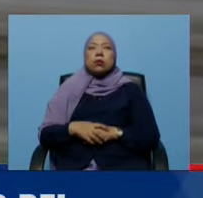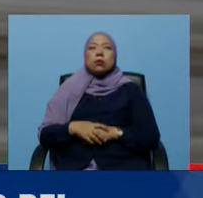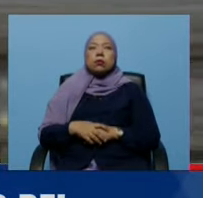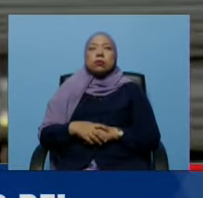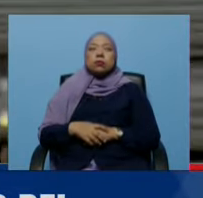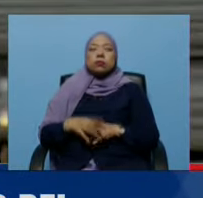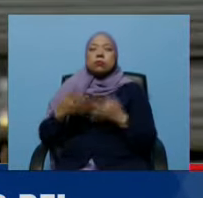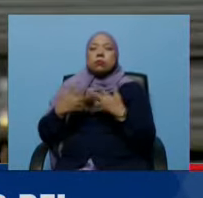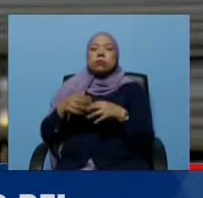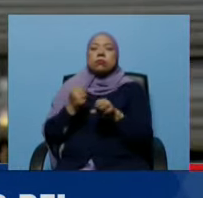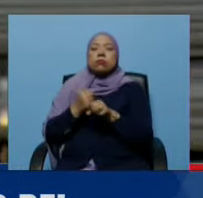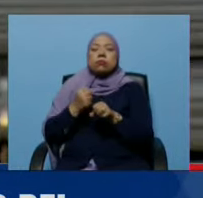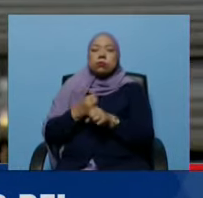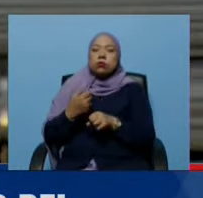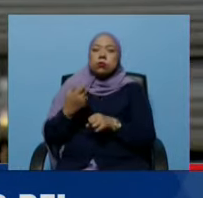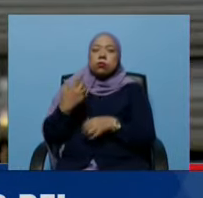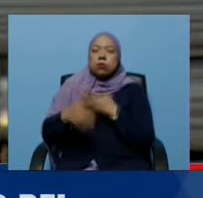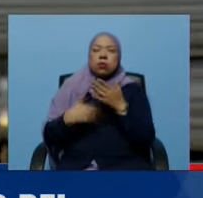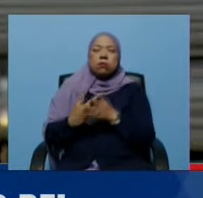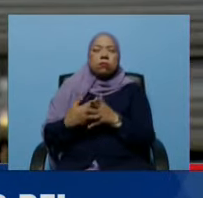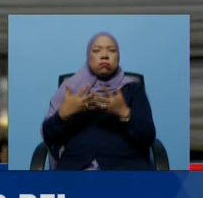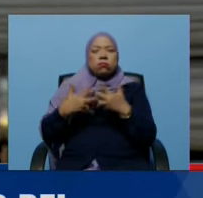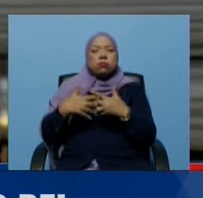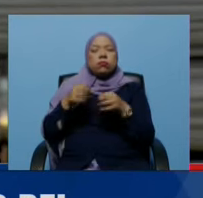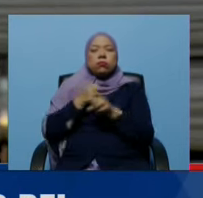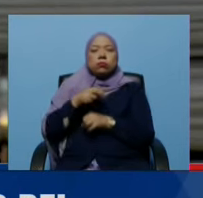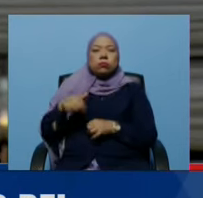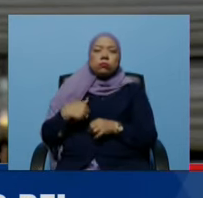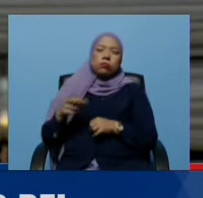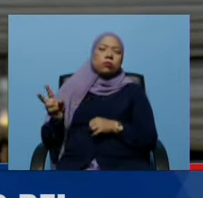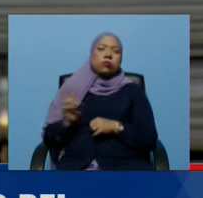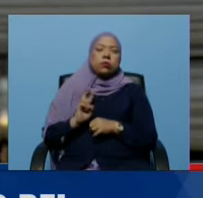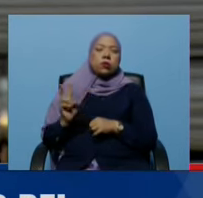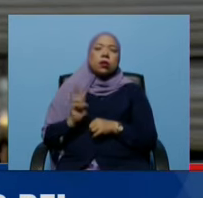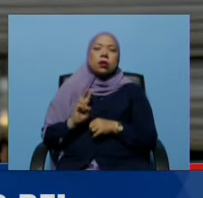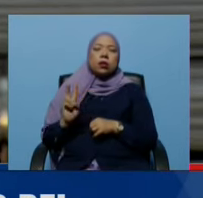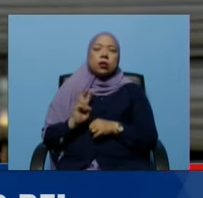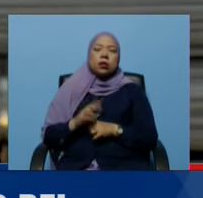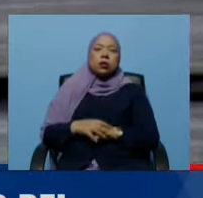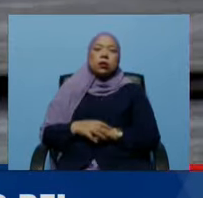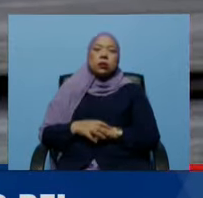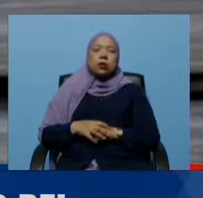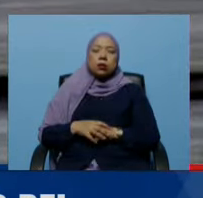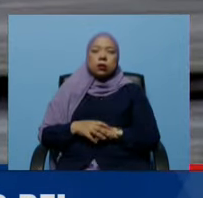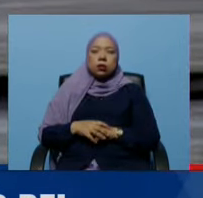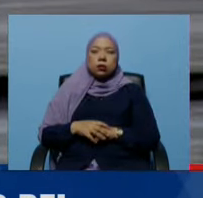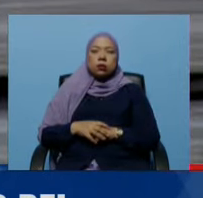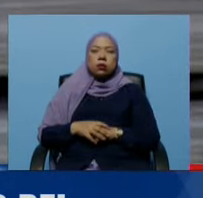El empeño de industrializar en Venezuela todo.